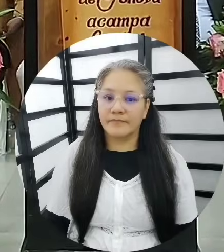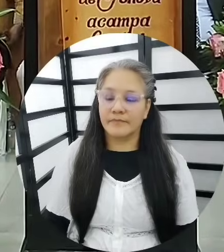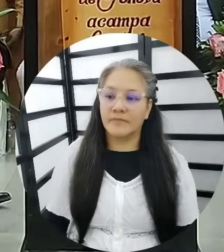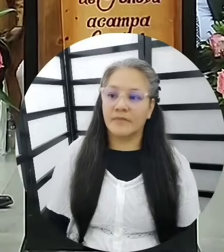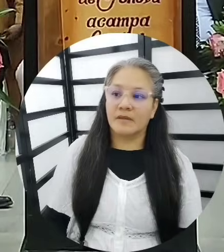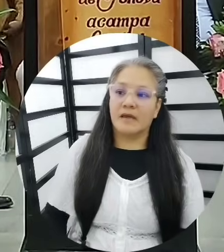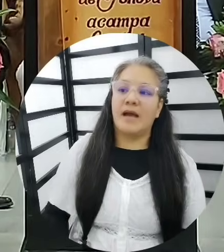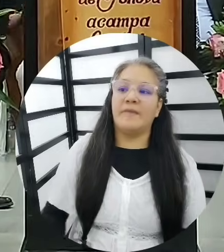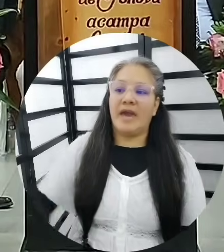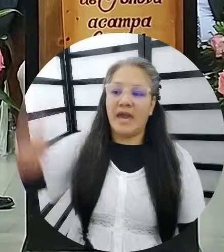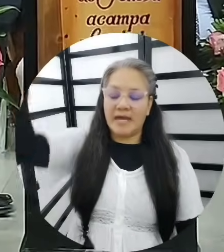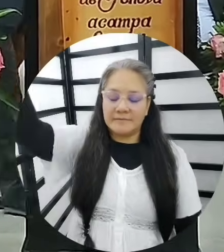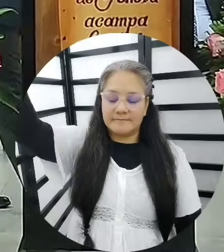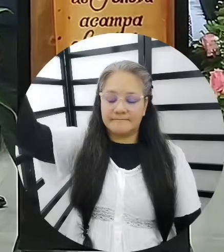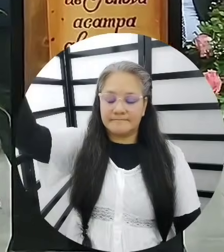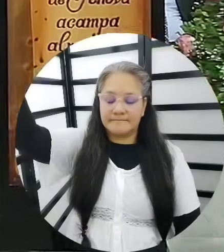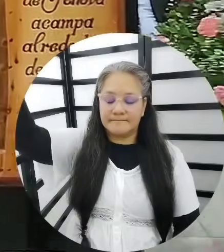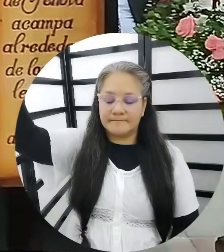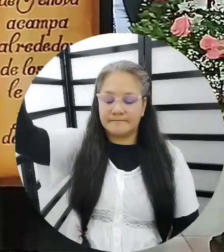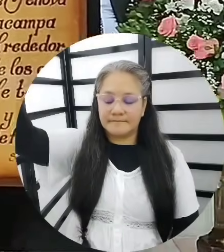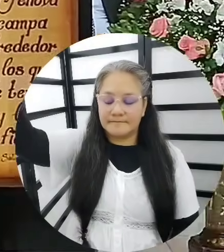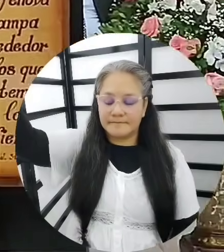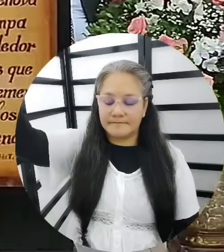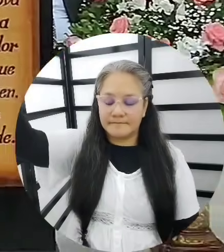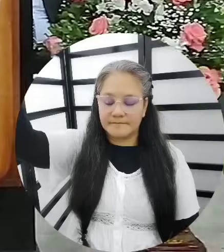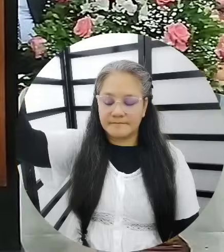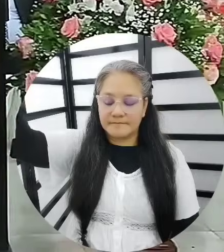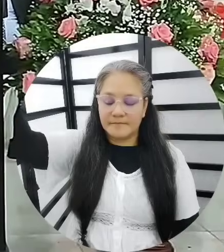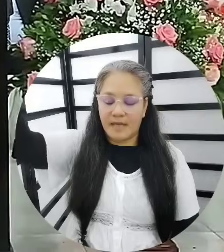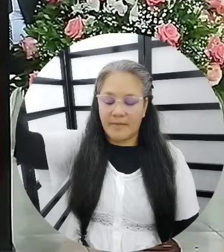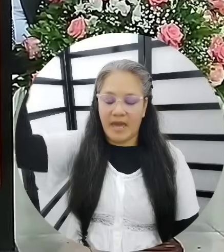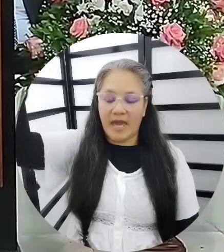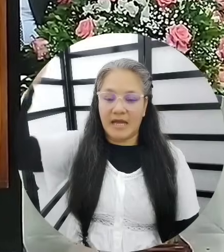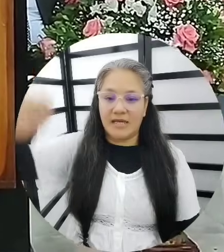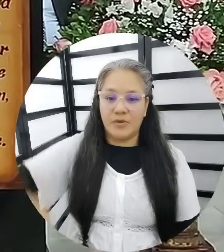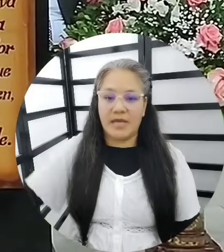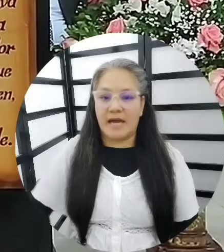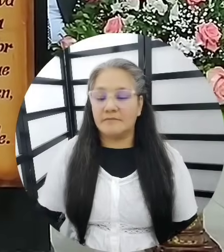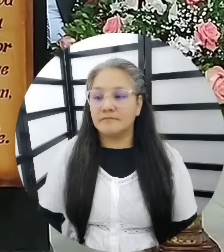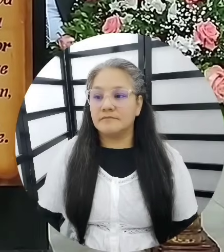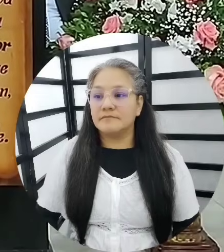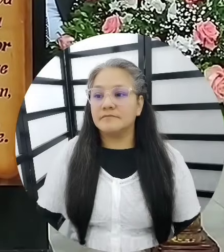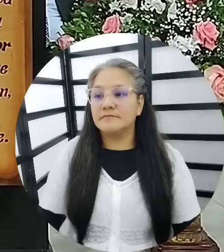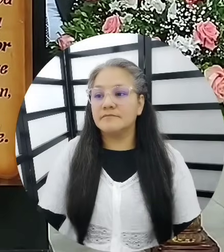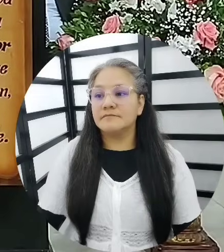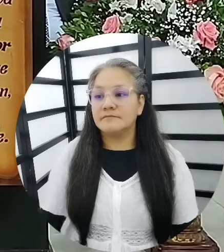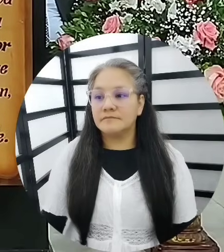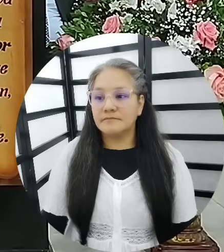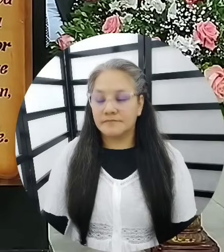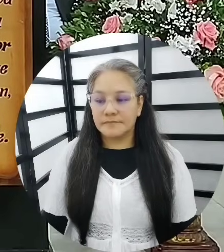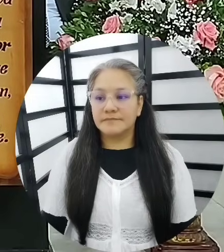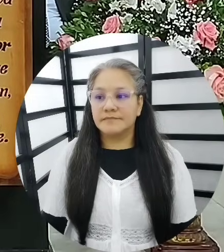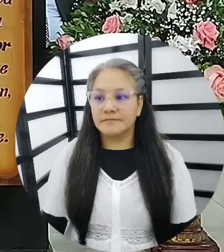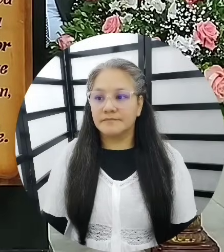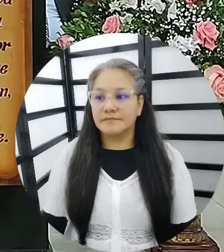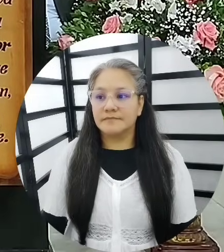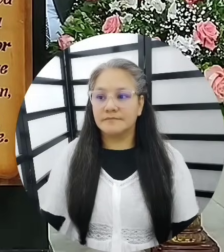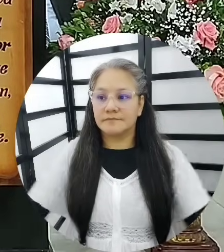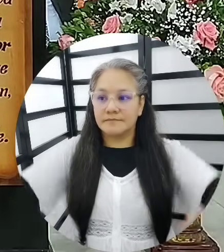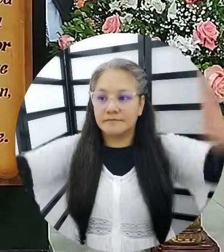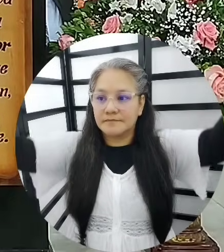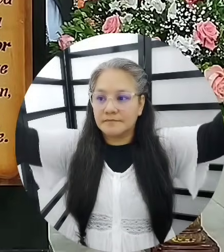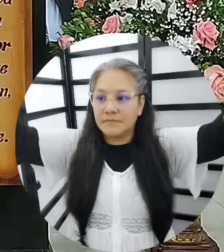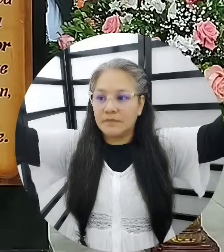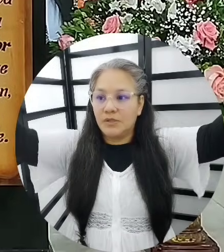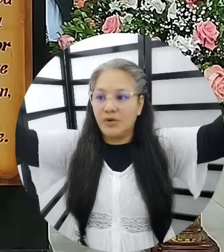no. Hermanos, estamos unidos y toda la obra tiene que estar unida. Las juntas nacionales tienen que estar